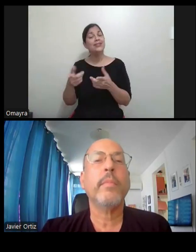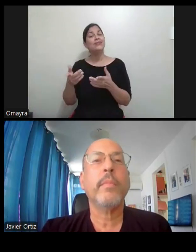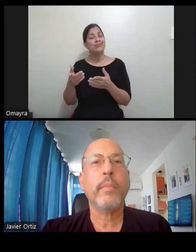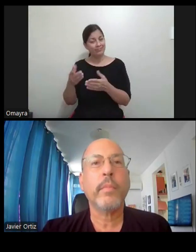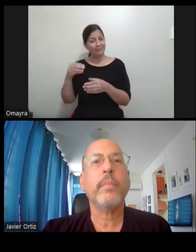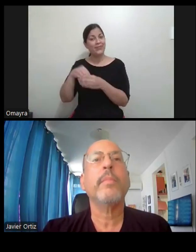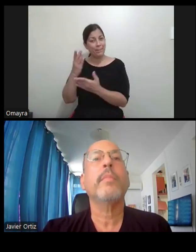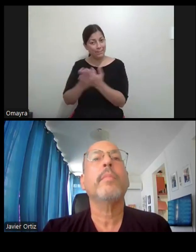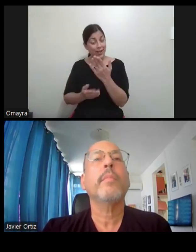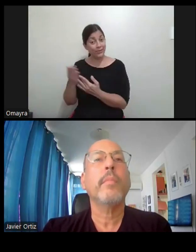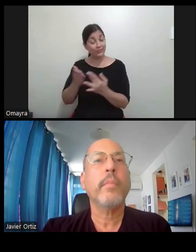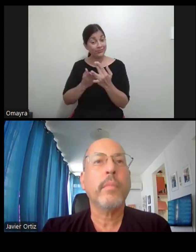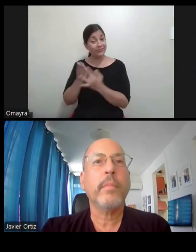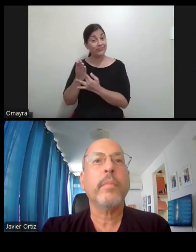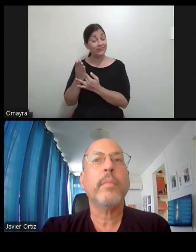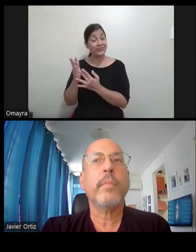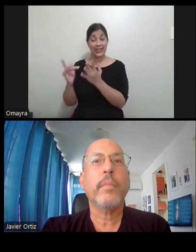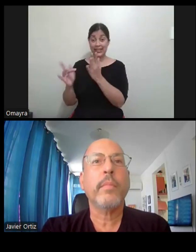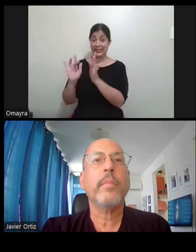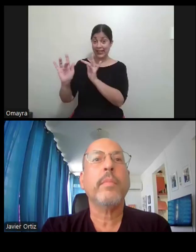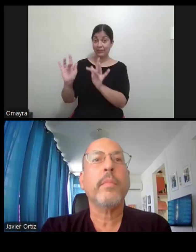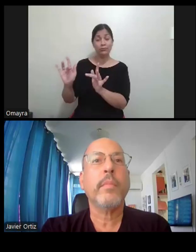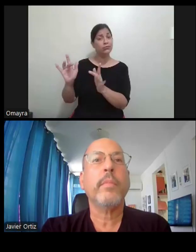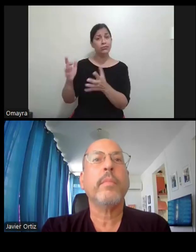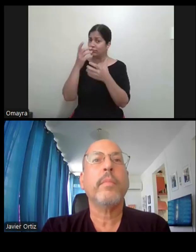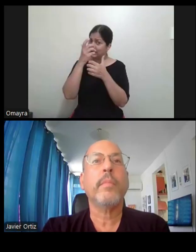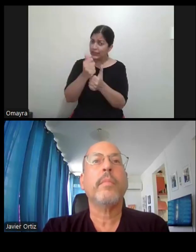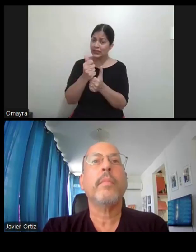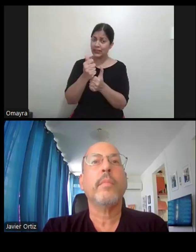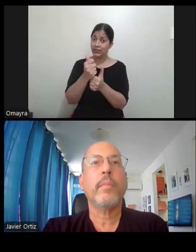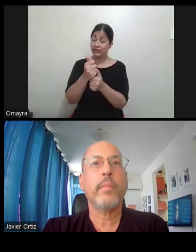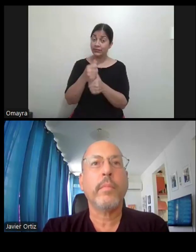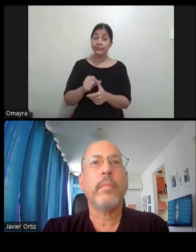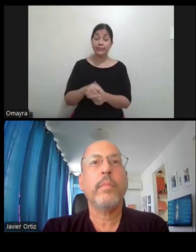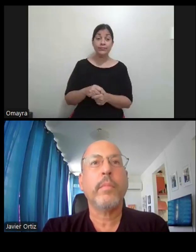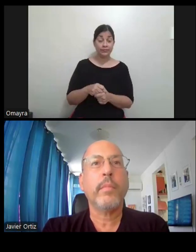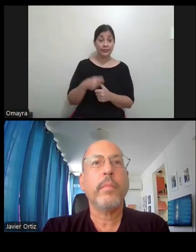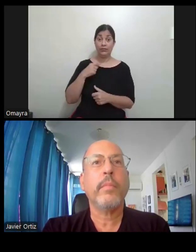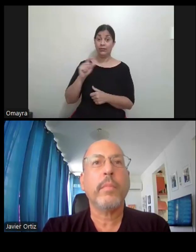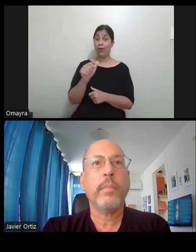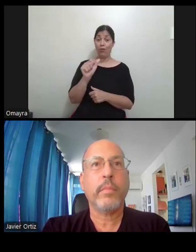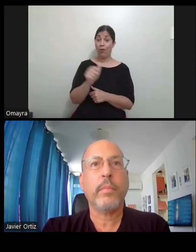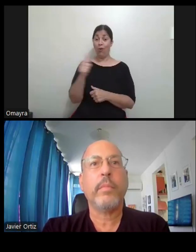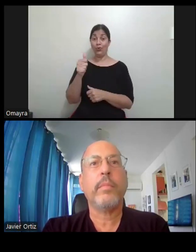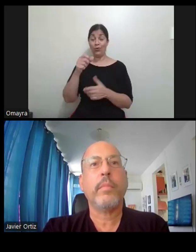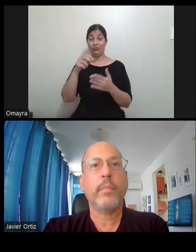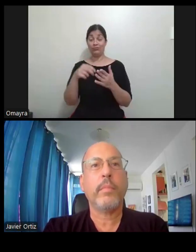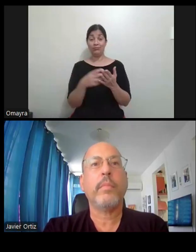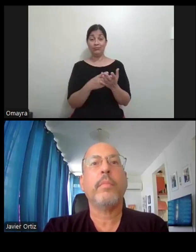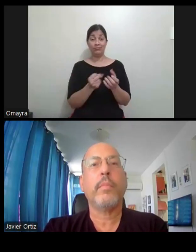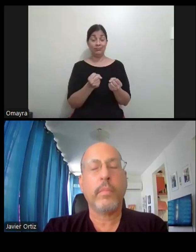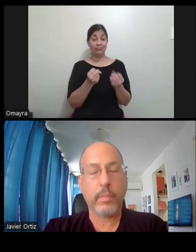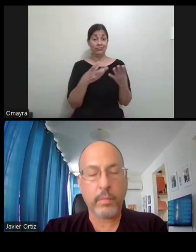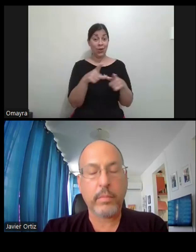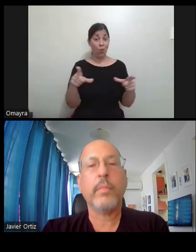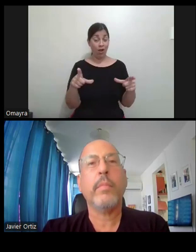tacto. Muy interesante, muy interesante. Pero bien, o sea, es otro lenguaje más. Otro lenguaje